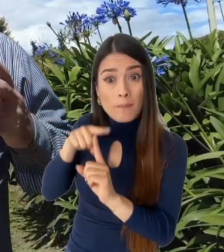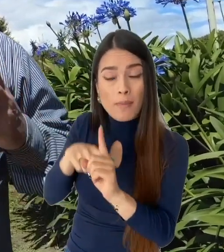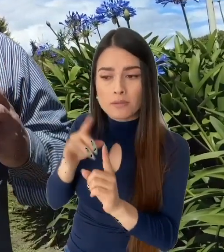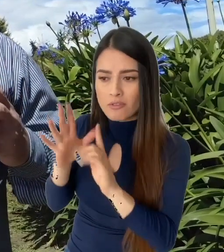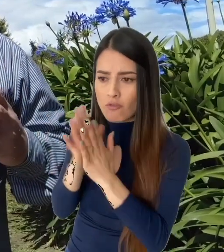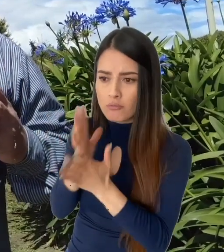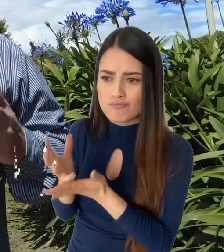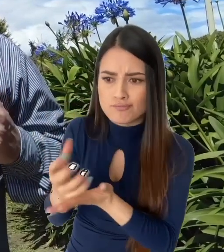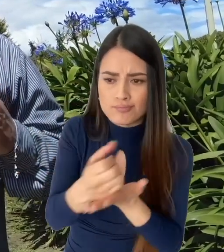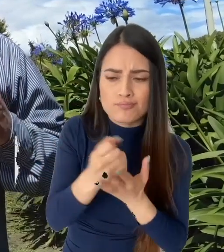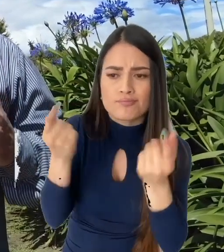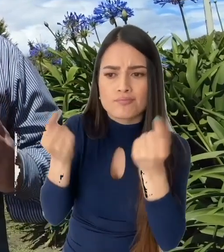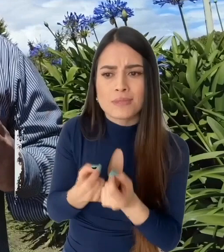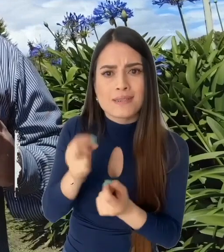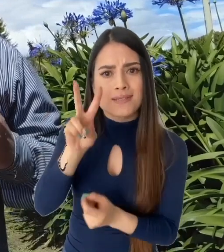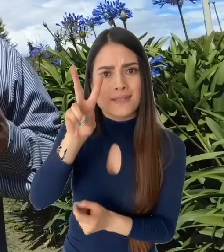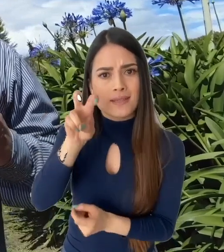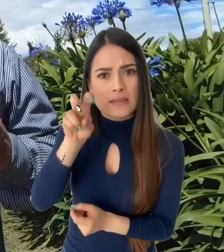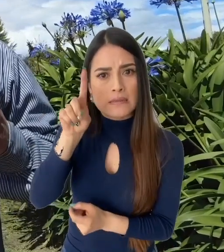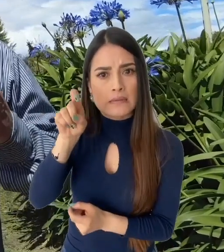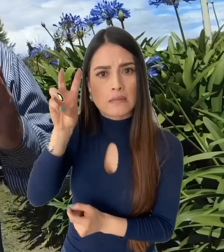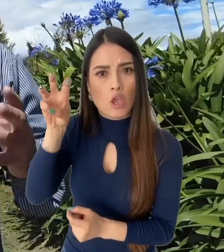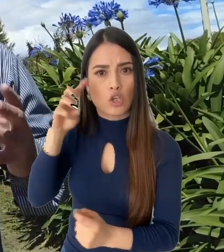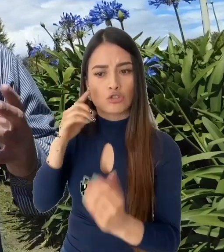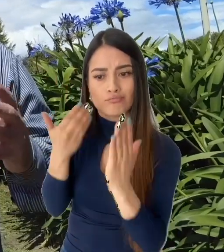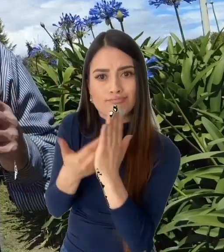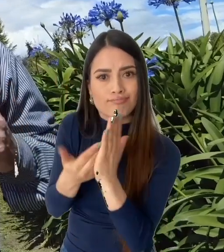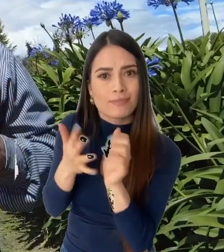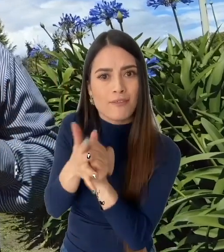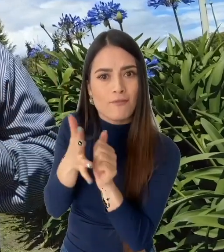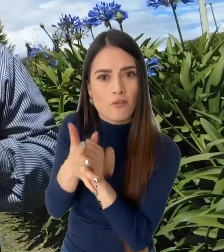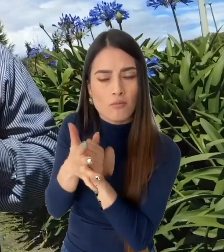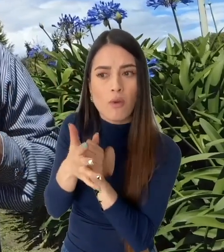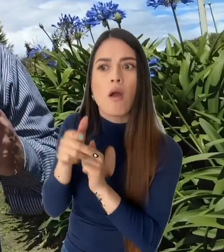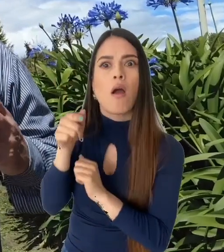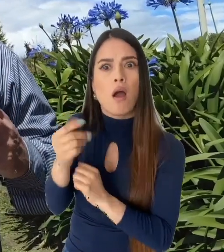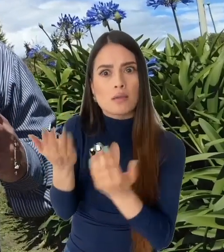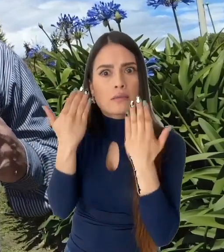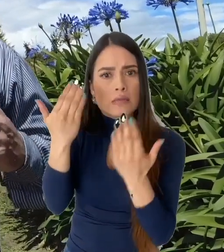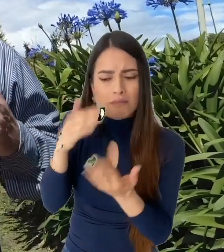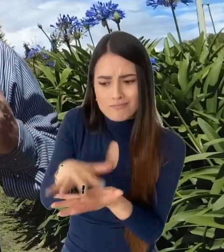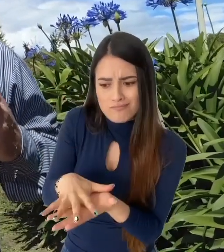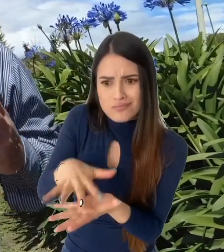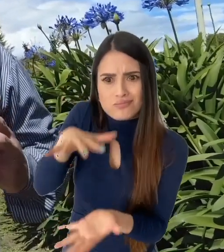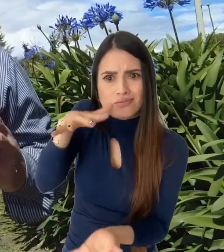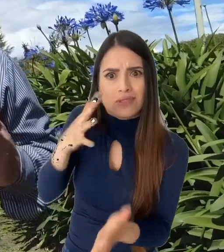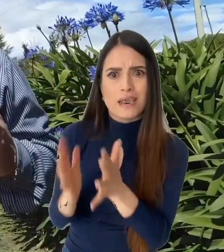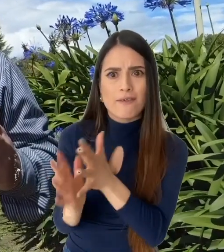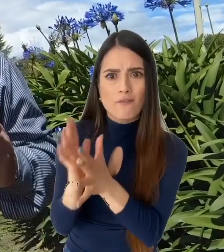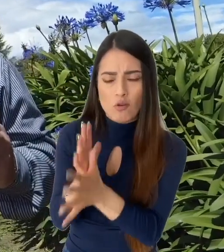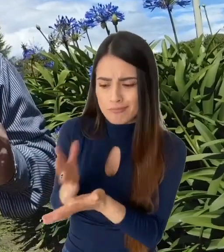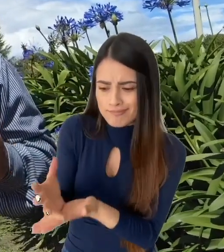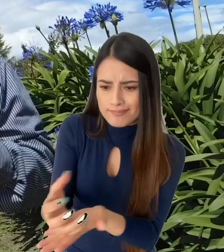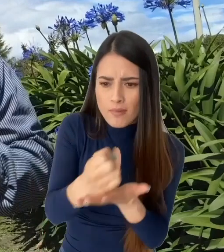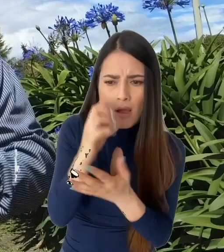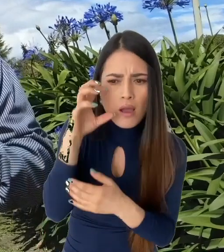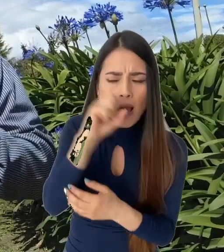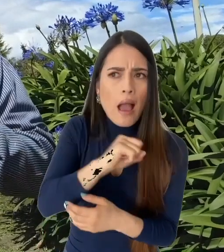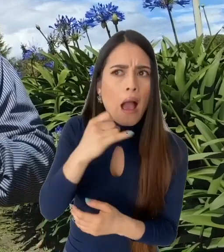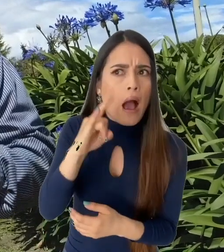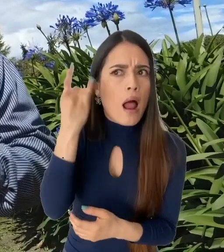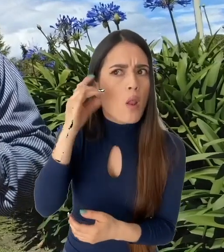en el cual tenemos 768 reportes es una megarata que nos ha permitido identificar